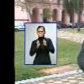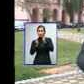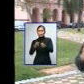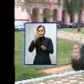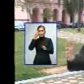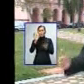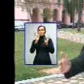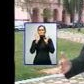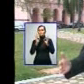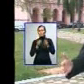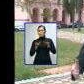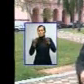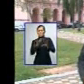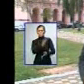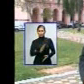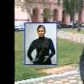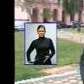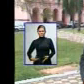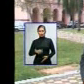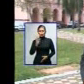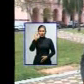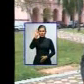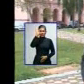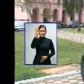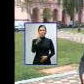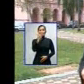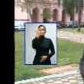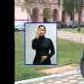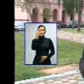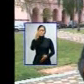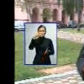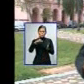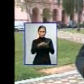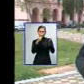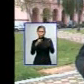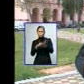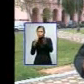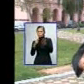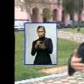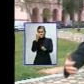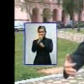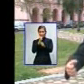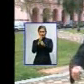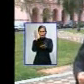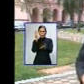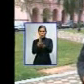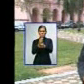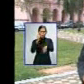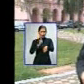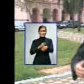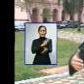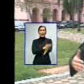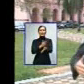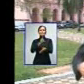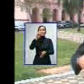hacer las entregas correspondientes. Referían que tres pilares específicos van a estar trabajando en estos últimos tiempos, hasta el 15 de